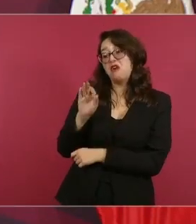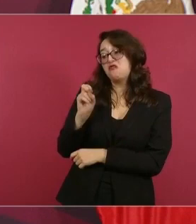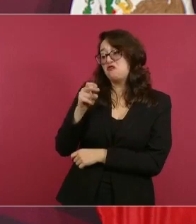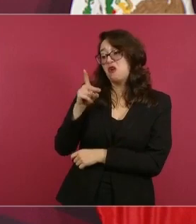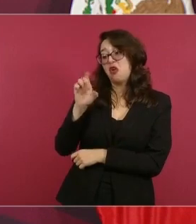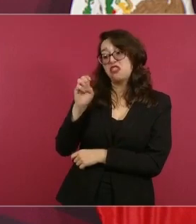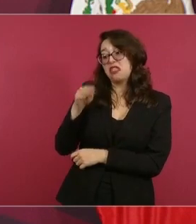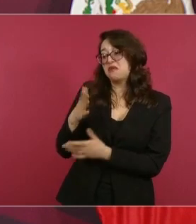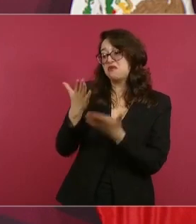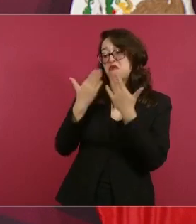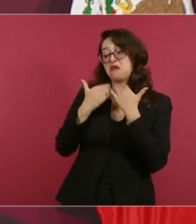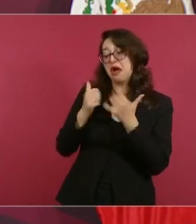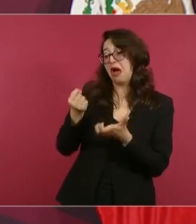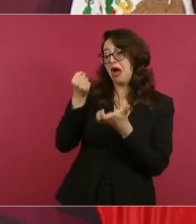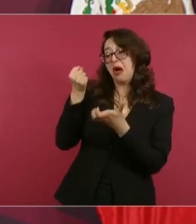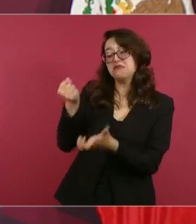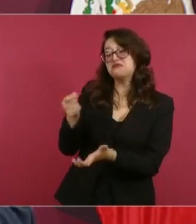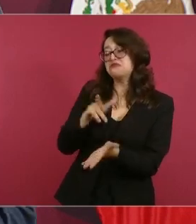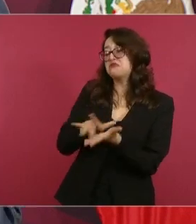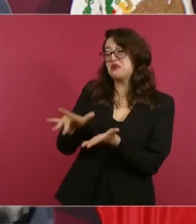Ya, el problema es el Fonden.